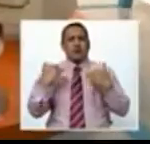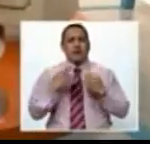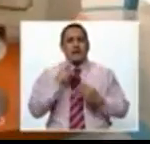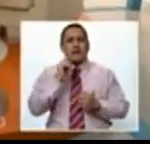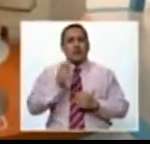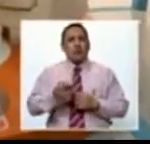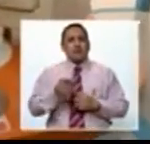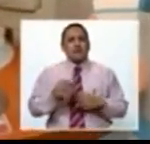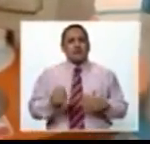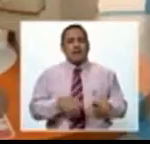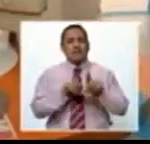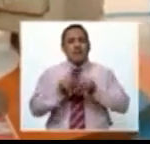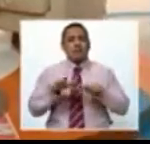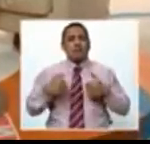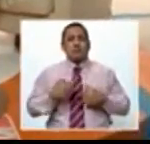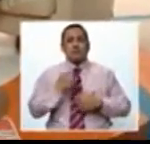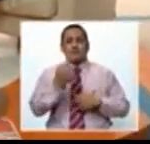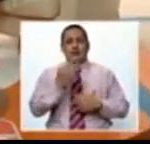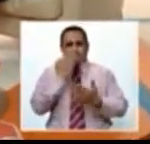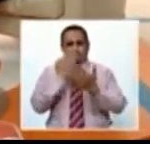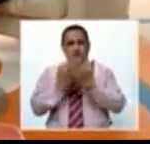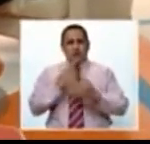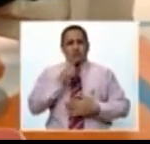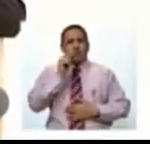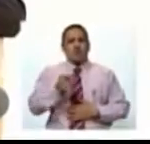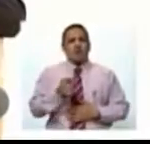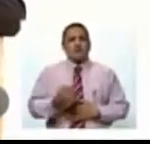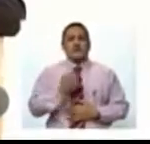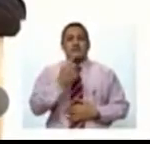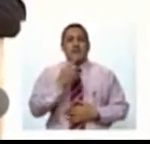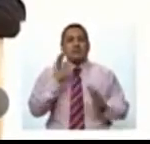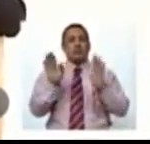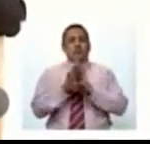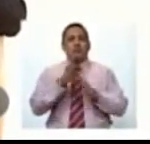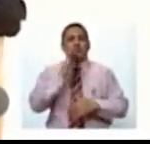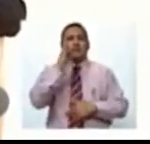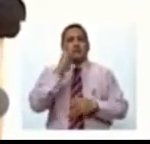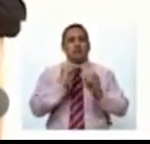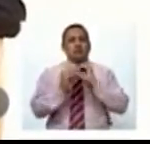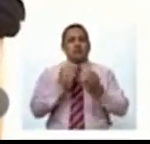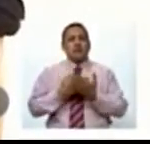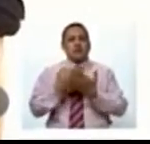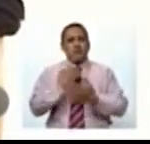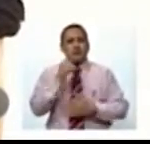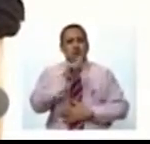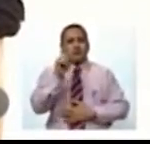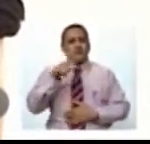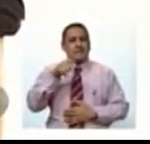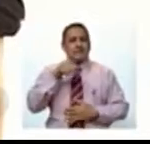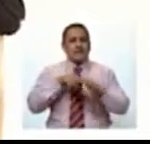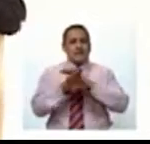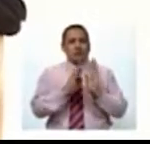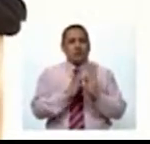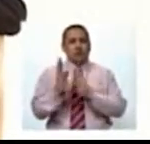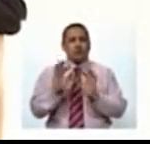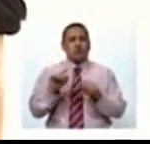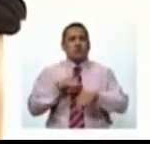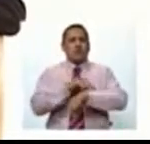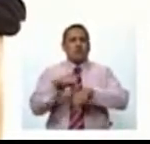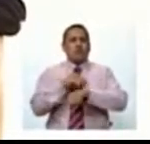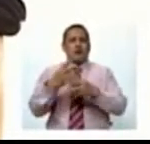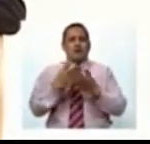juez. Podemos estar ante un juez que ha, por ejemplo, dispuesto a actuar una prueba que no era necesaria en el proceso o que se demora